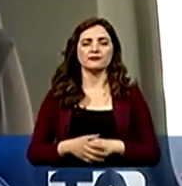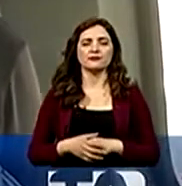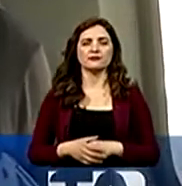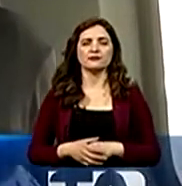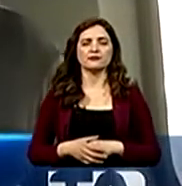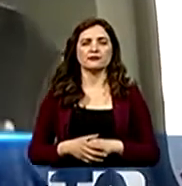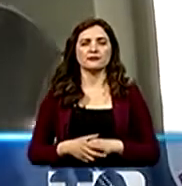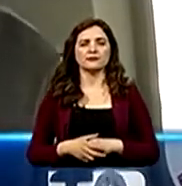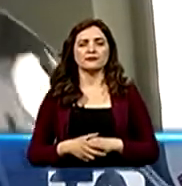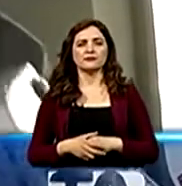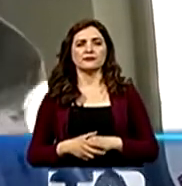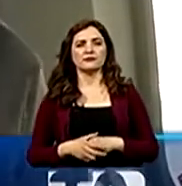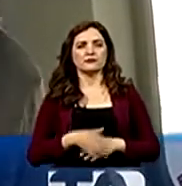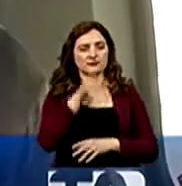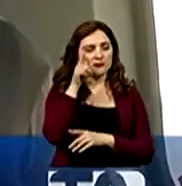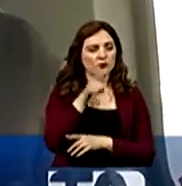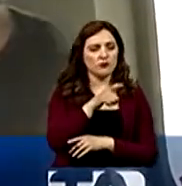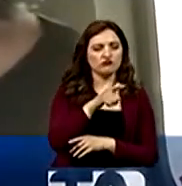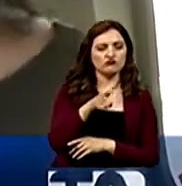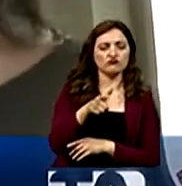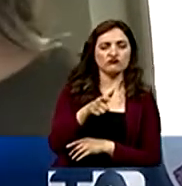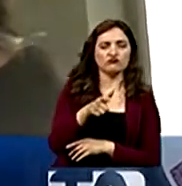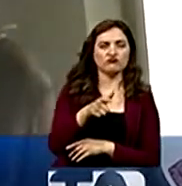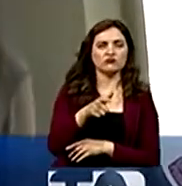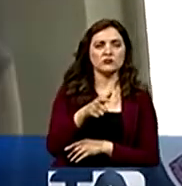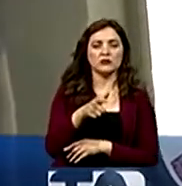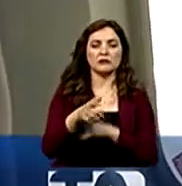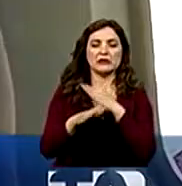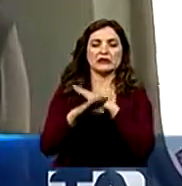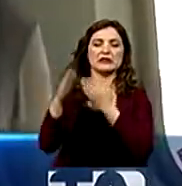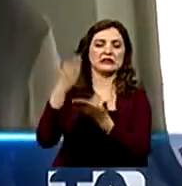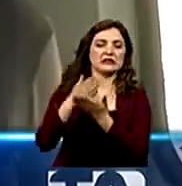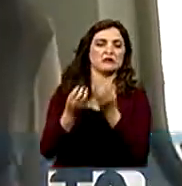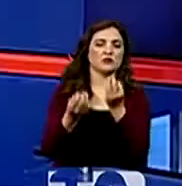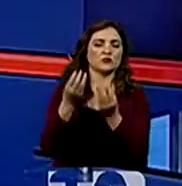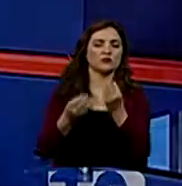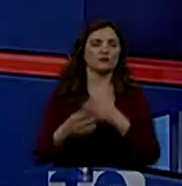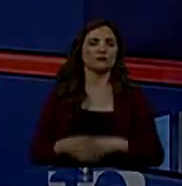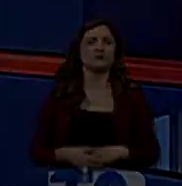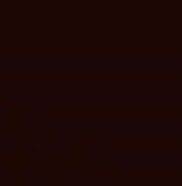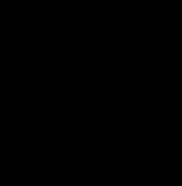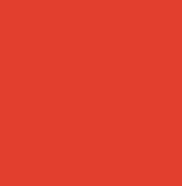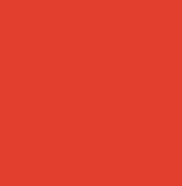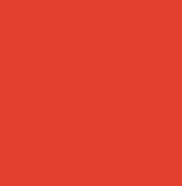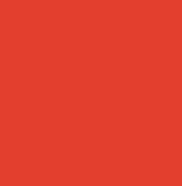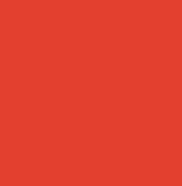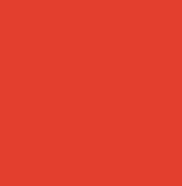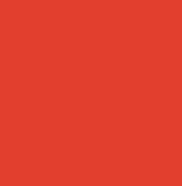convertirnos en veedores principales para evitar que estos incendios se den. Gigi, tienes más.